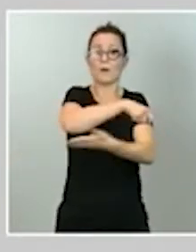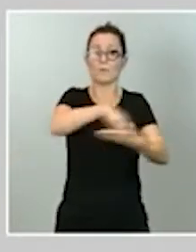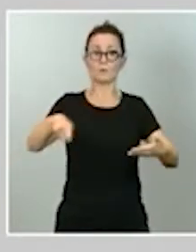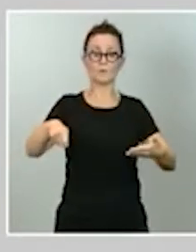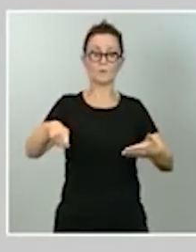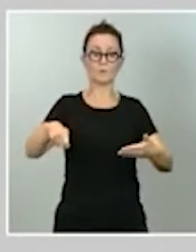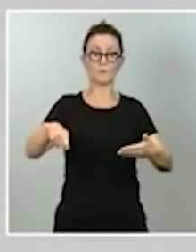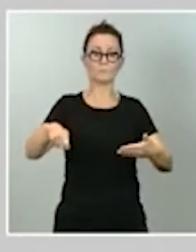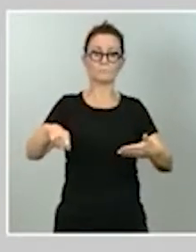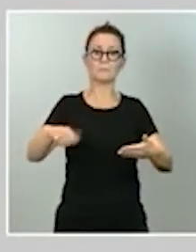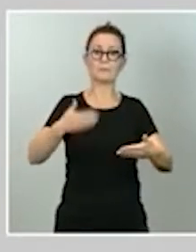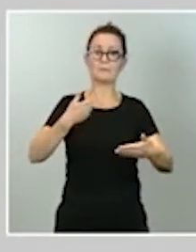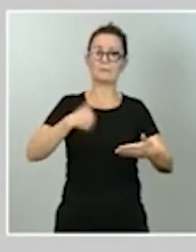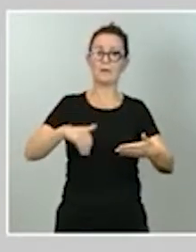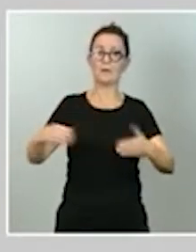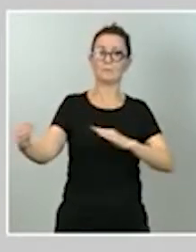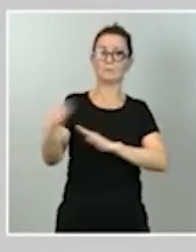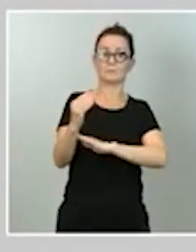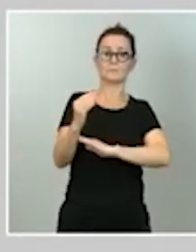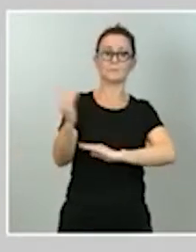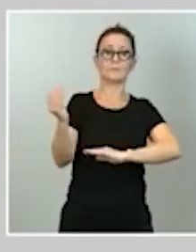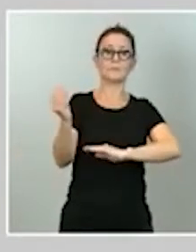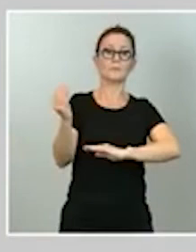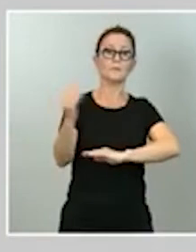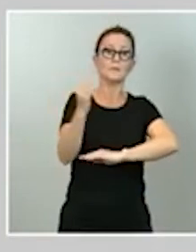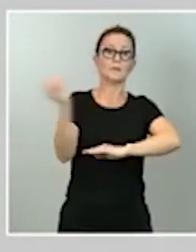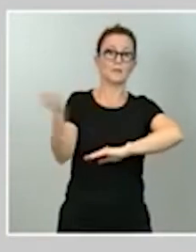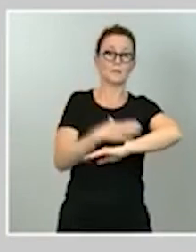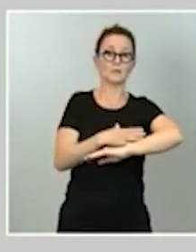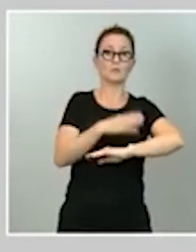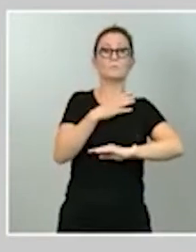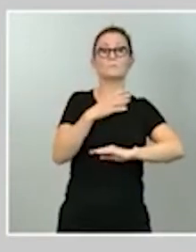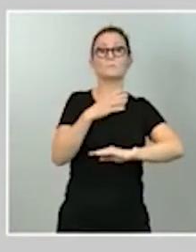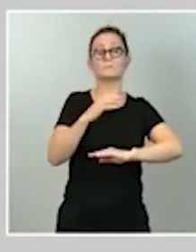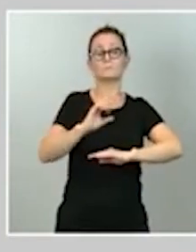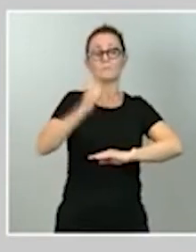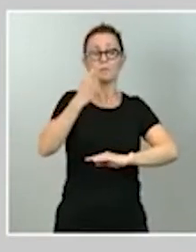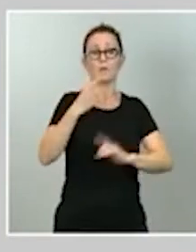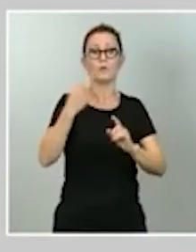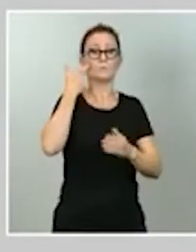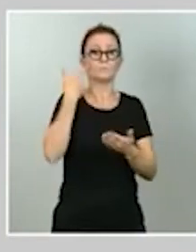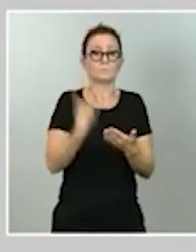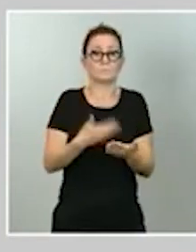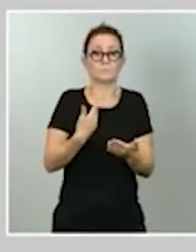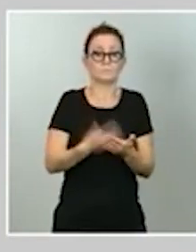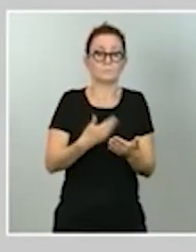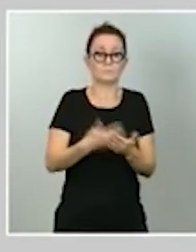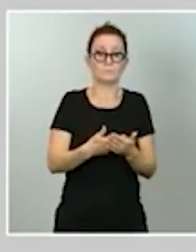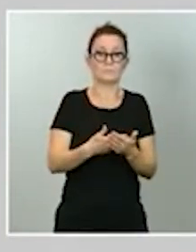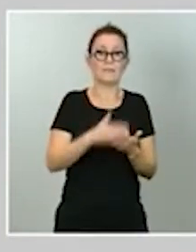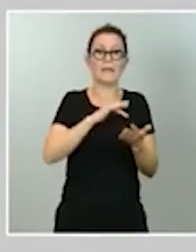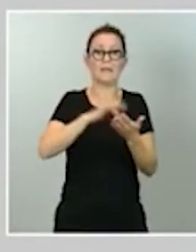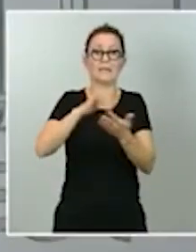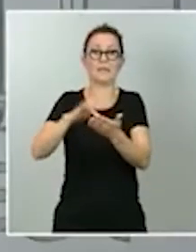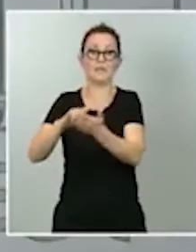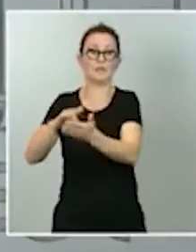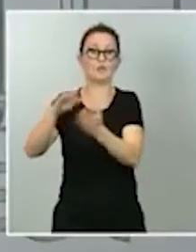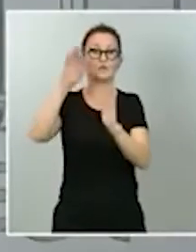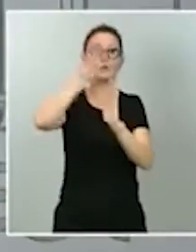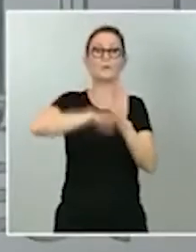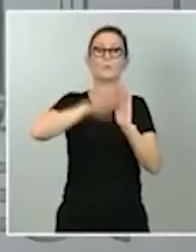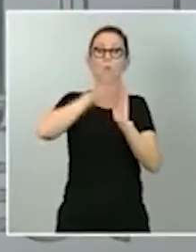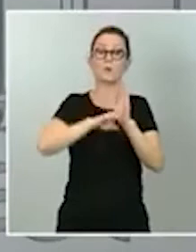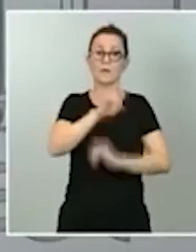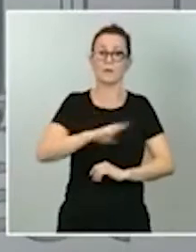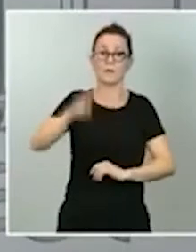ingreso tras la certificación de los diferentes hitos que se plantean en el desarrollo del programa de recuperación con